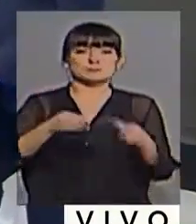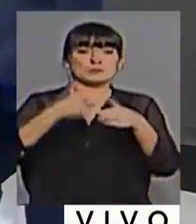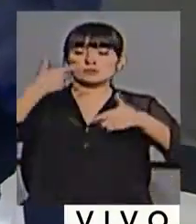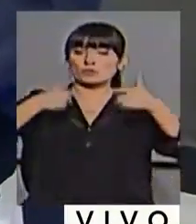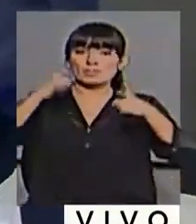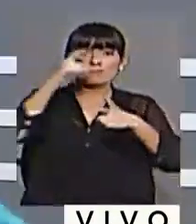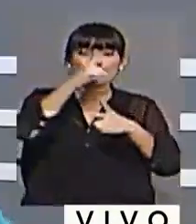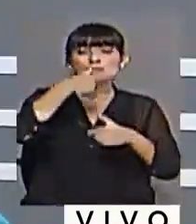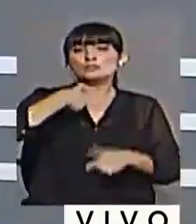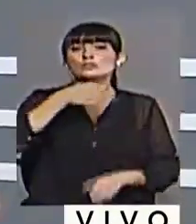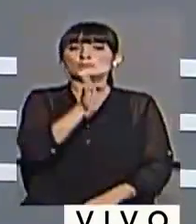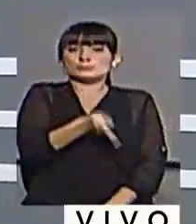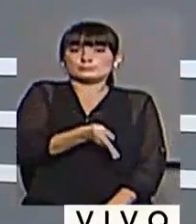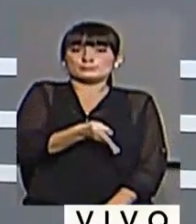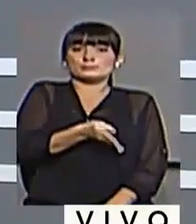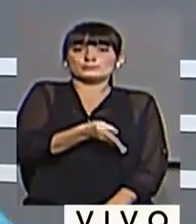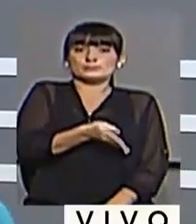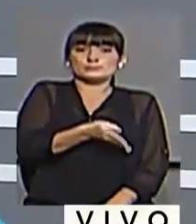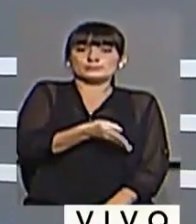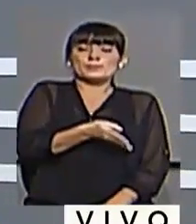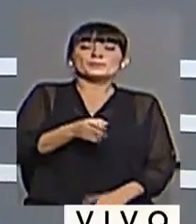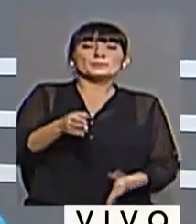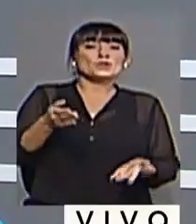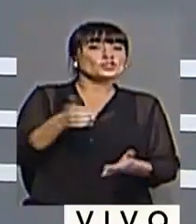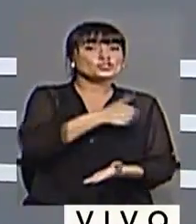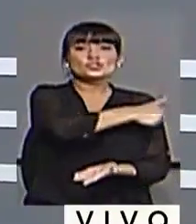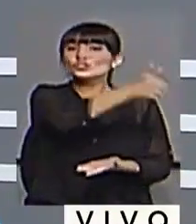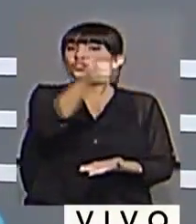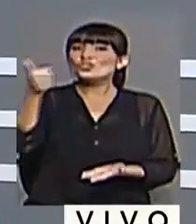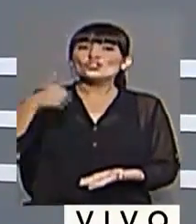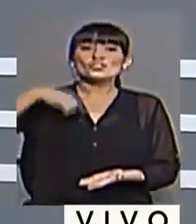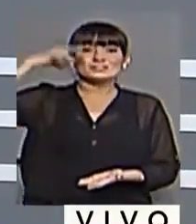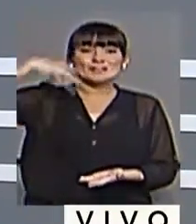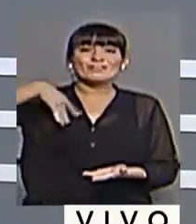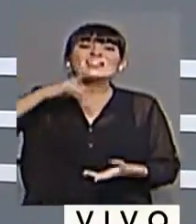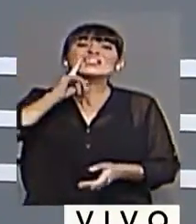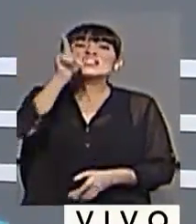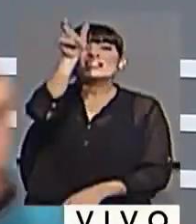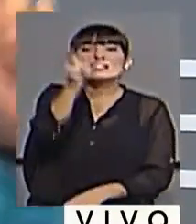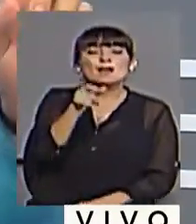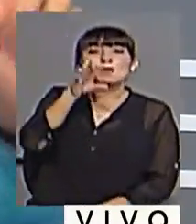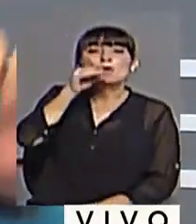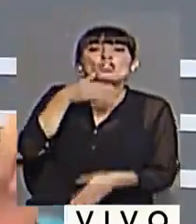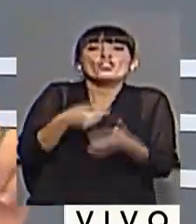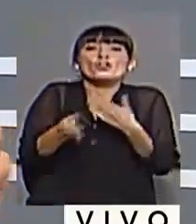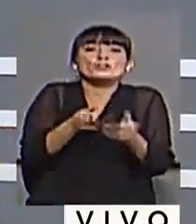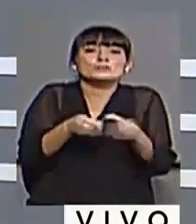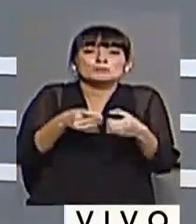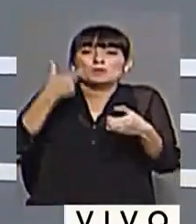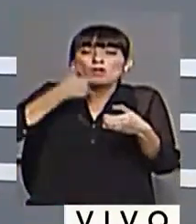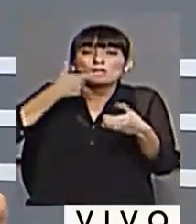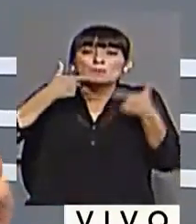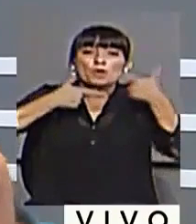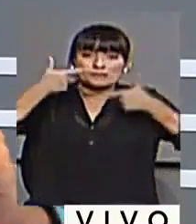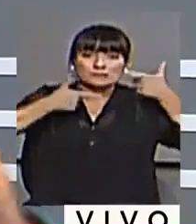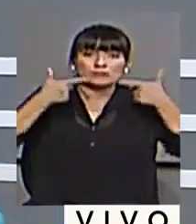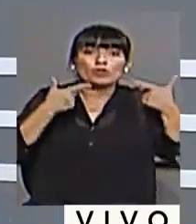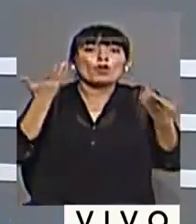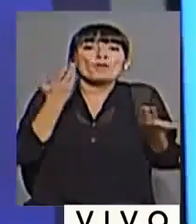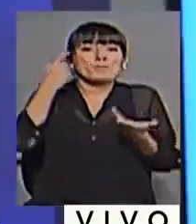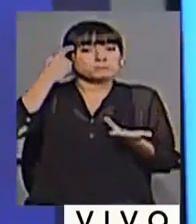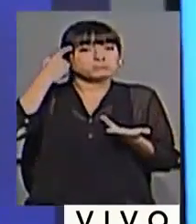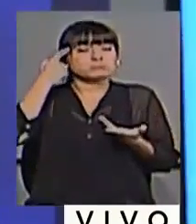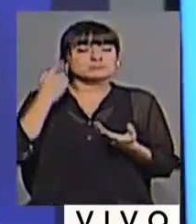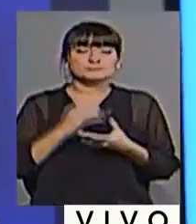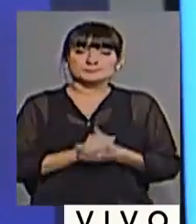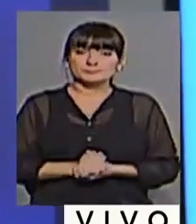suspendo. Pero todo el mundo sabía quién era Patricio Elwin, de dónde venía y cómo pensaba. Paso a Alejandro Guillé a